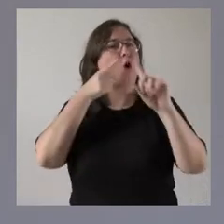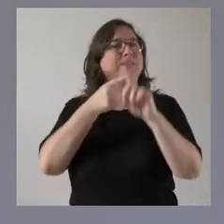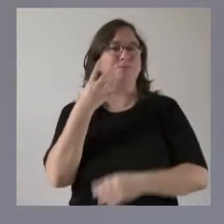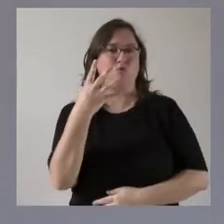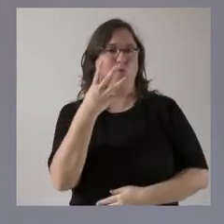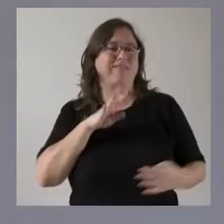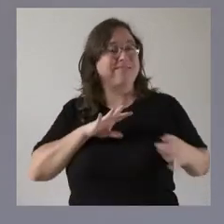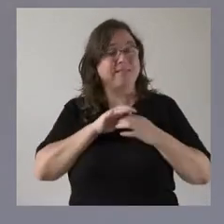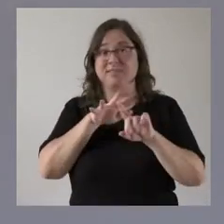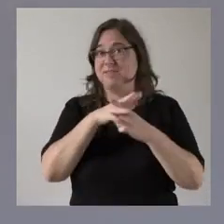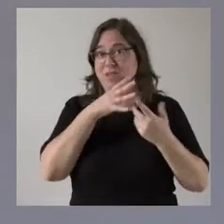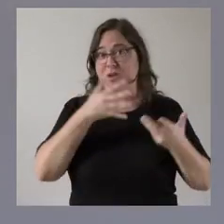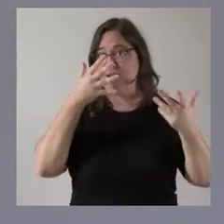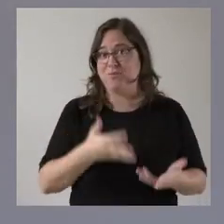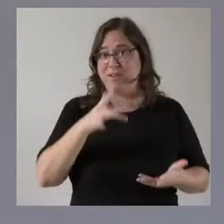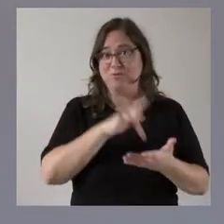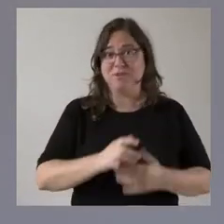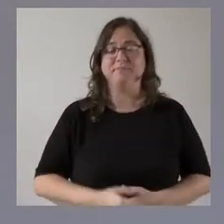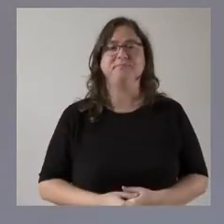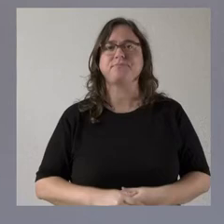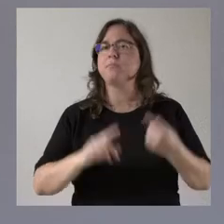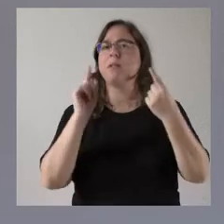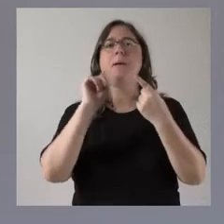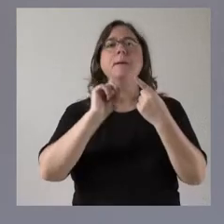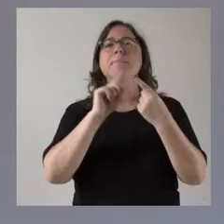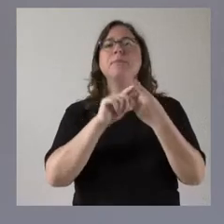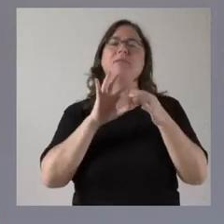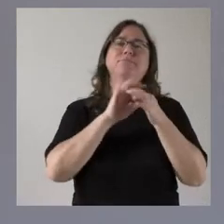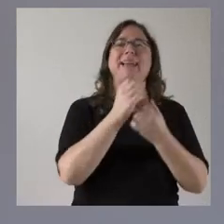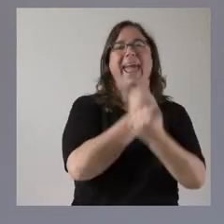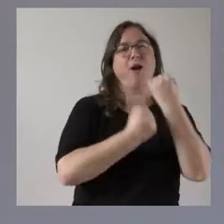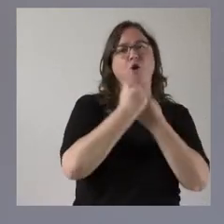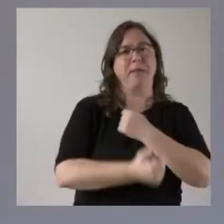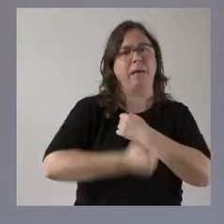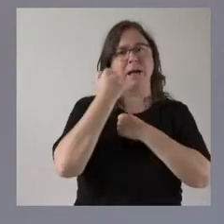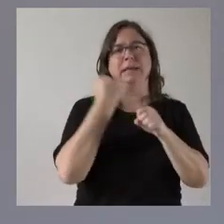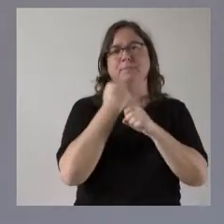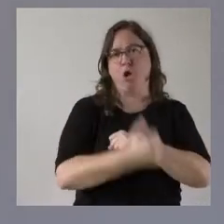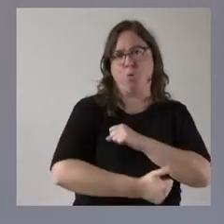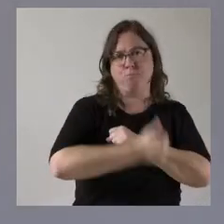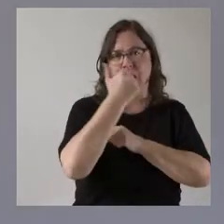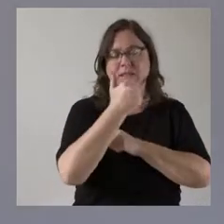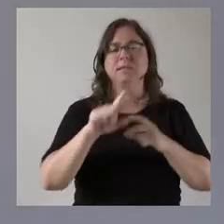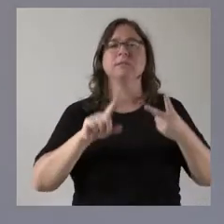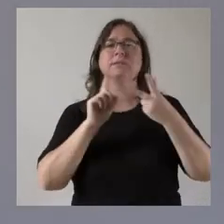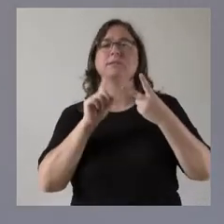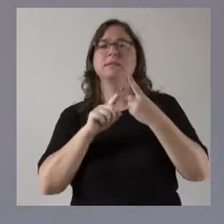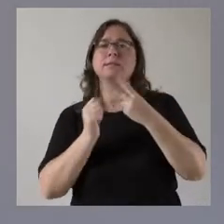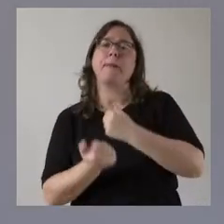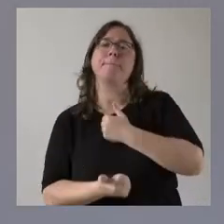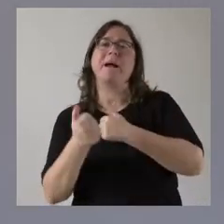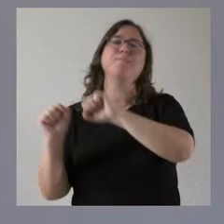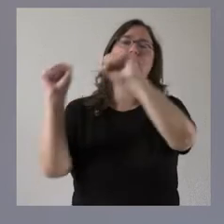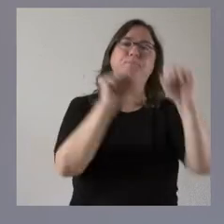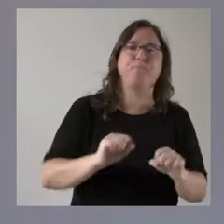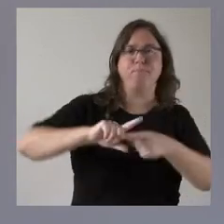que ver con las circunstancias que atravesamos en este momento el primero es más economía y más empleo el segundo tiene que ver con más protección a